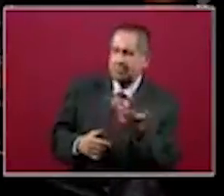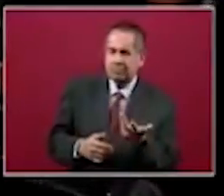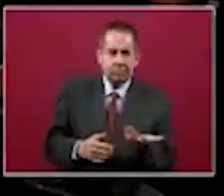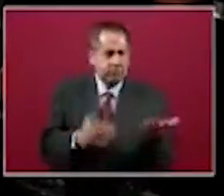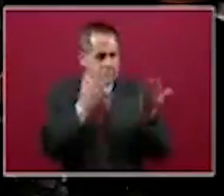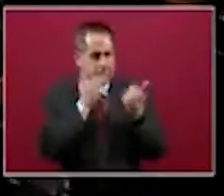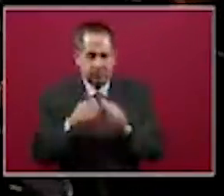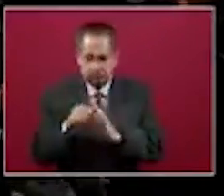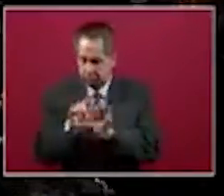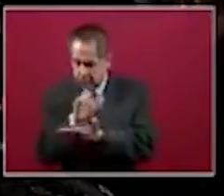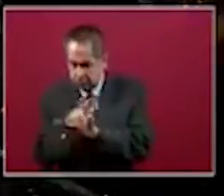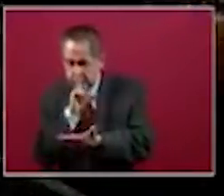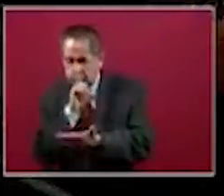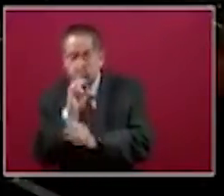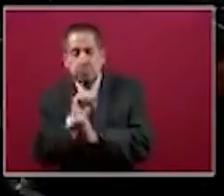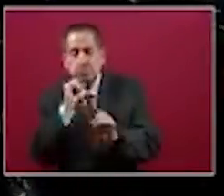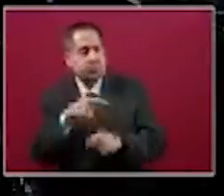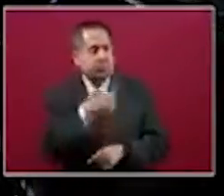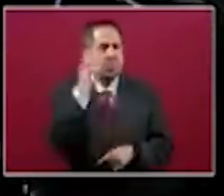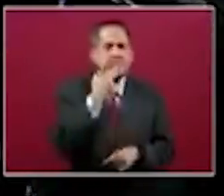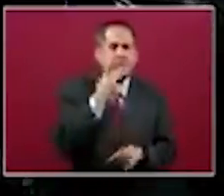No había materia.